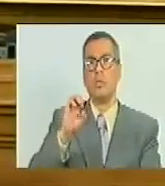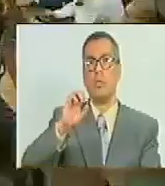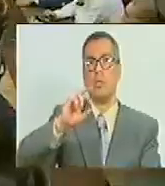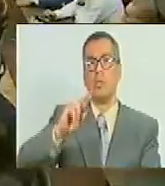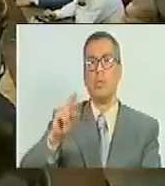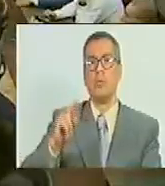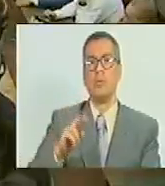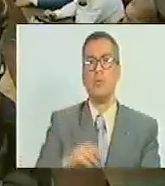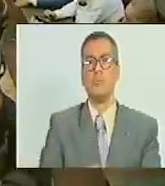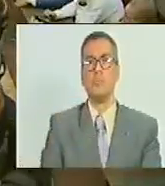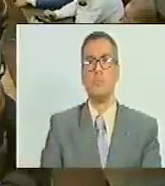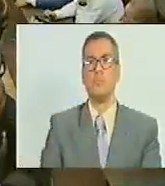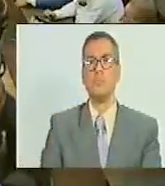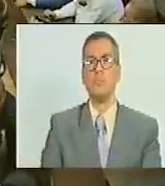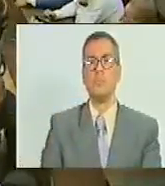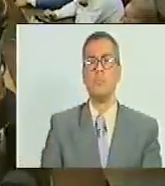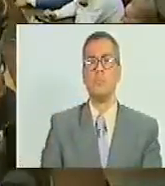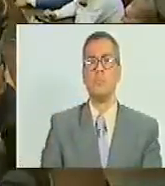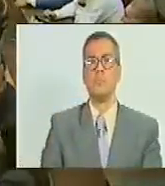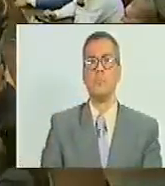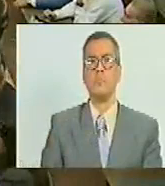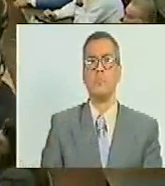Ramírez.